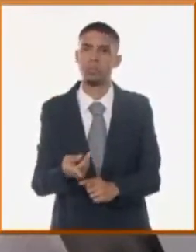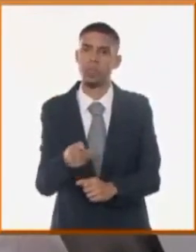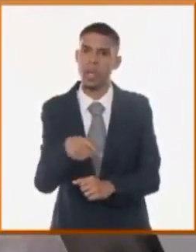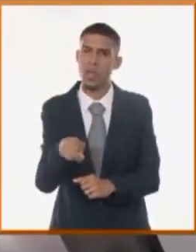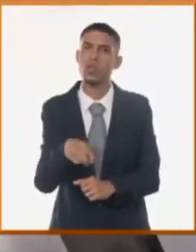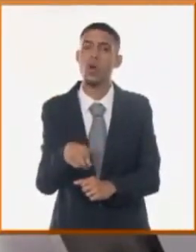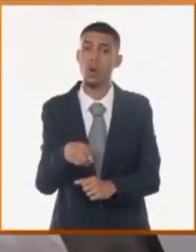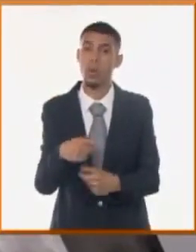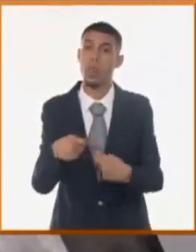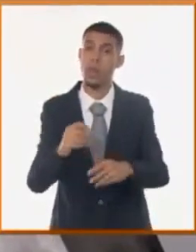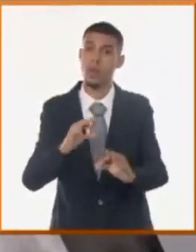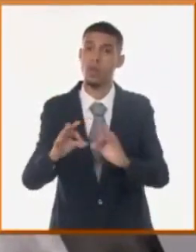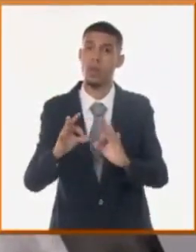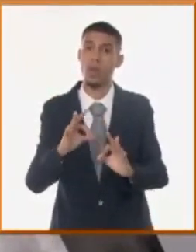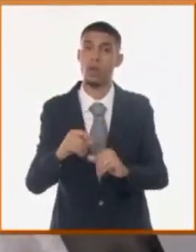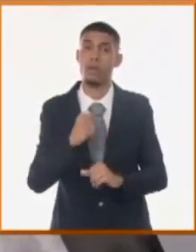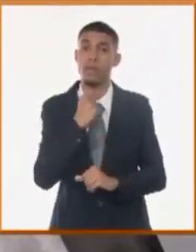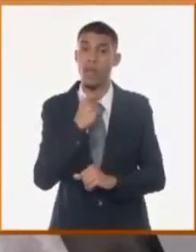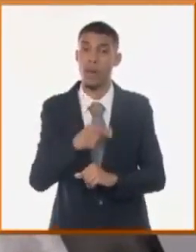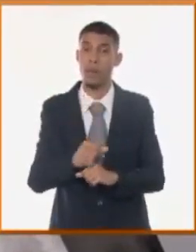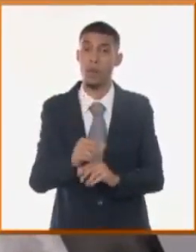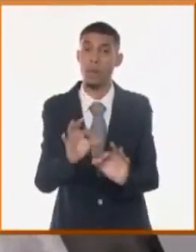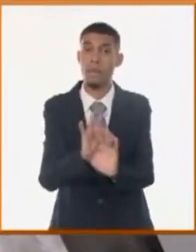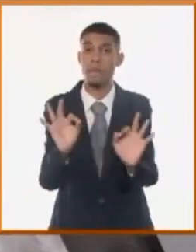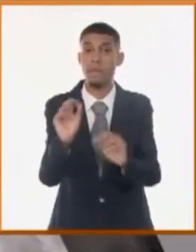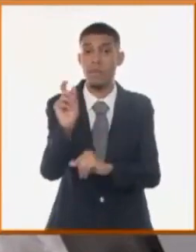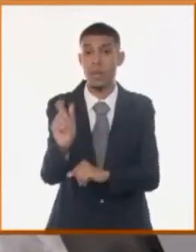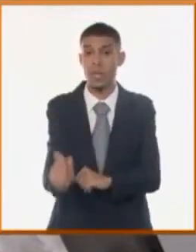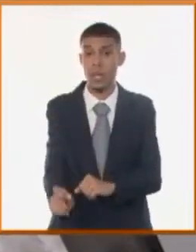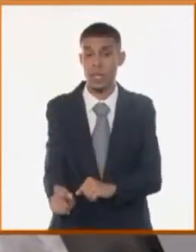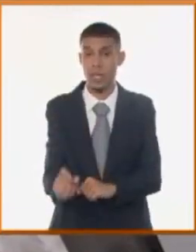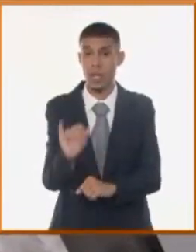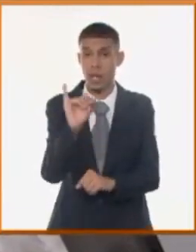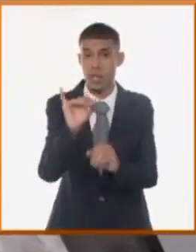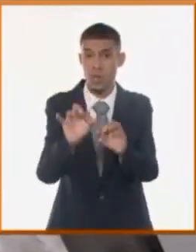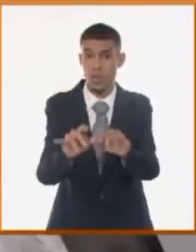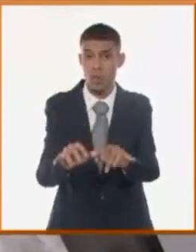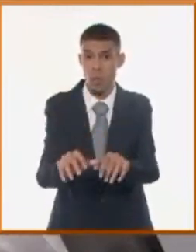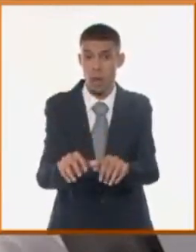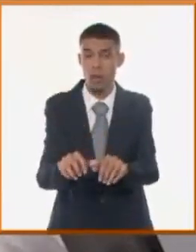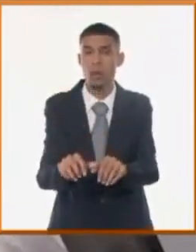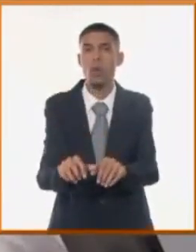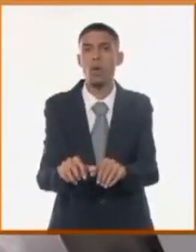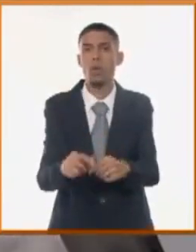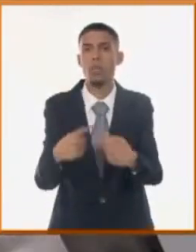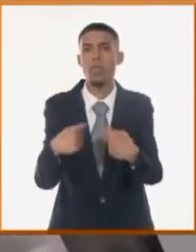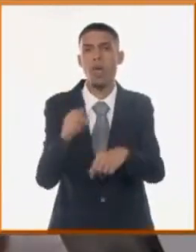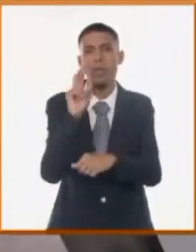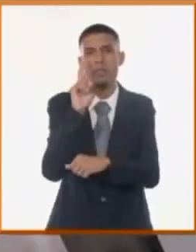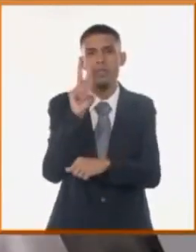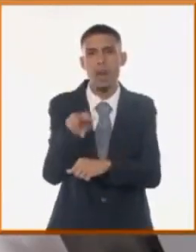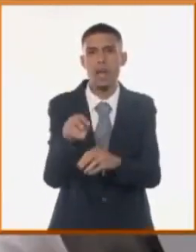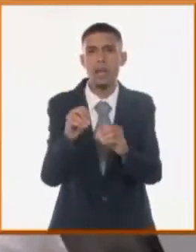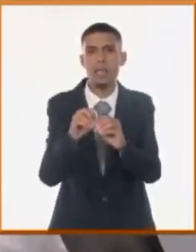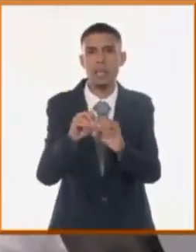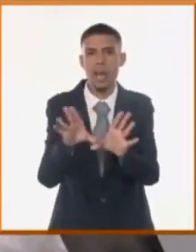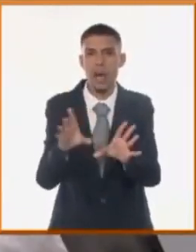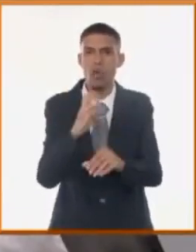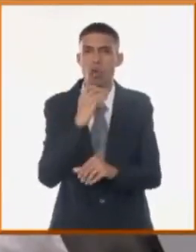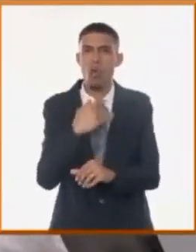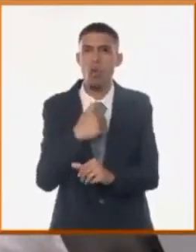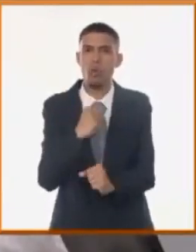una empresa atractiva para que los especialistas del sector vean en ella una posibilidad en la cual trabajar y